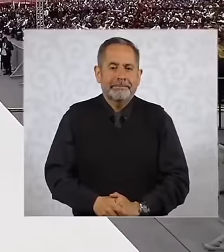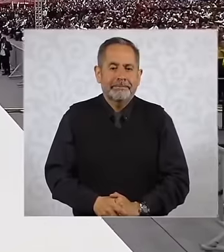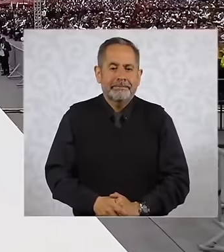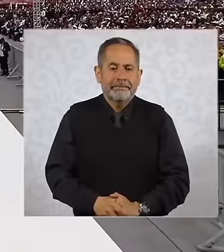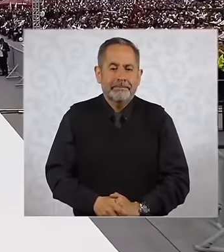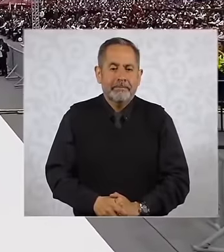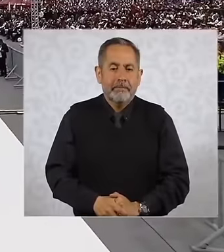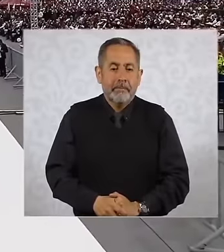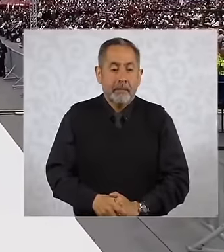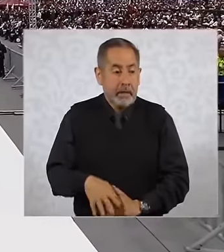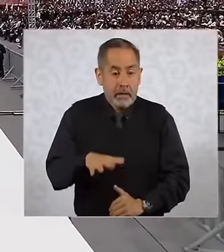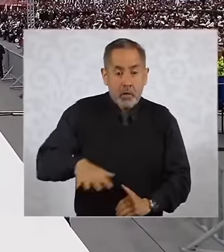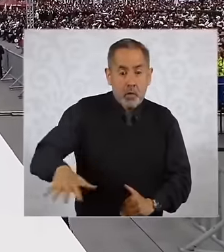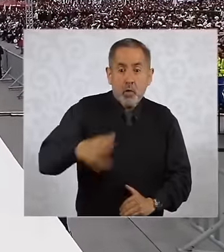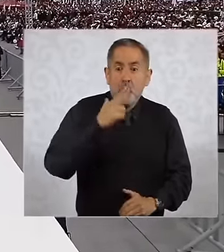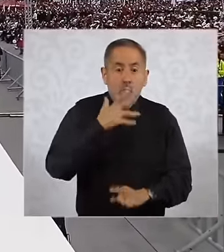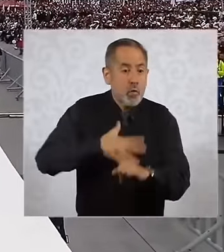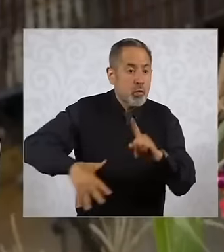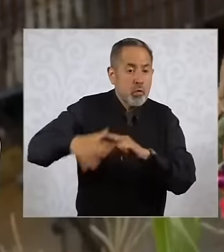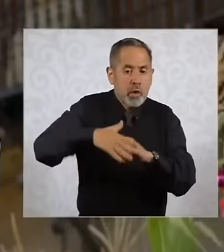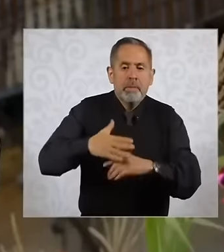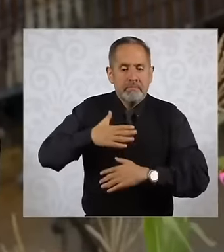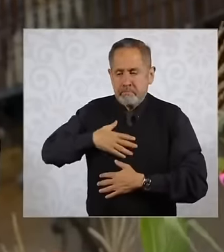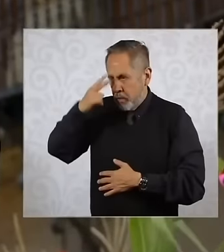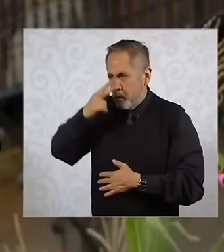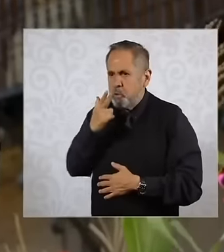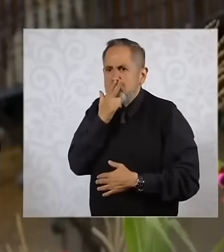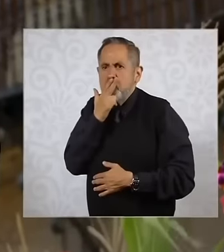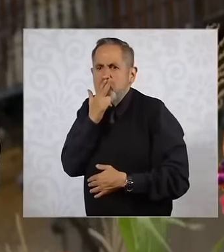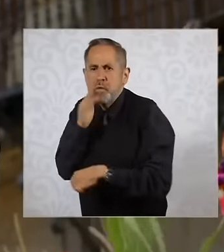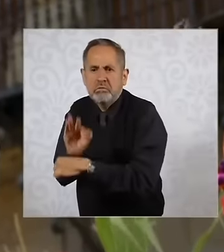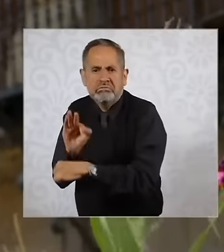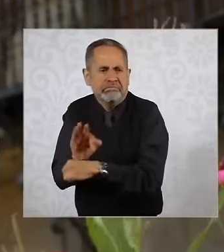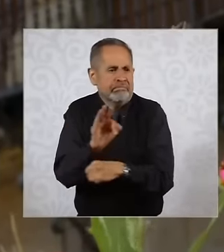República que protege el medio ambiente y sus recursos naturales.